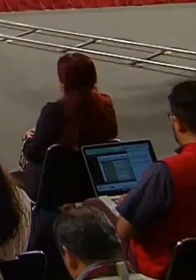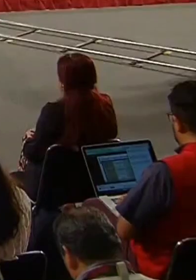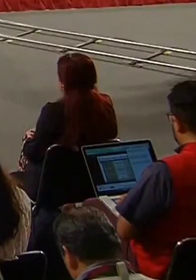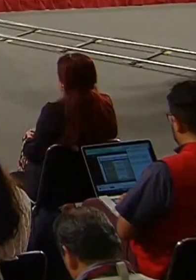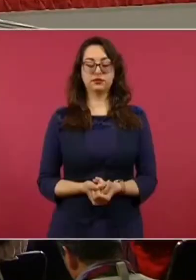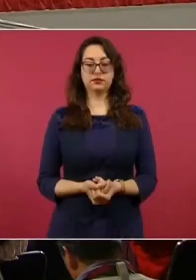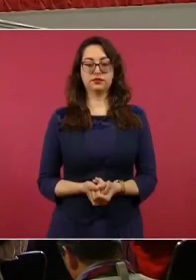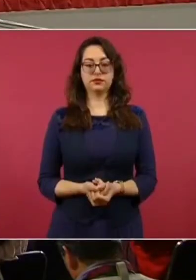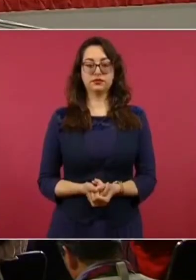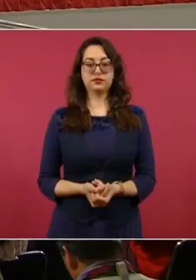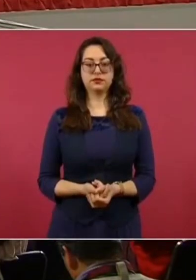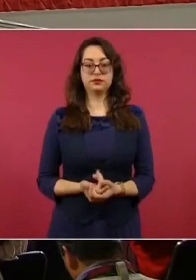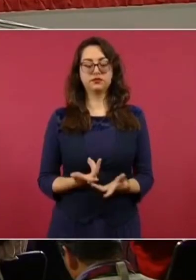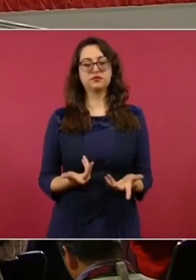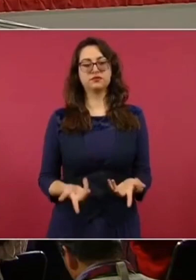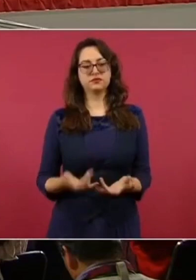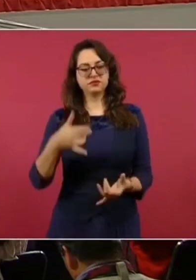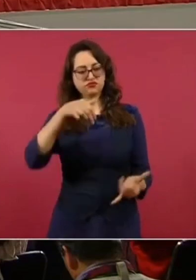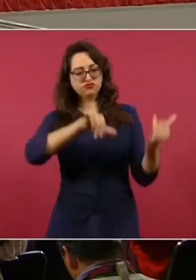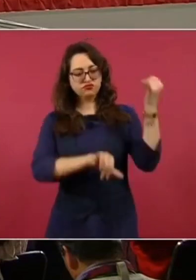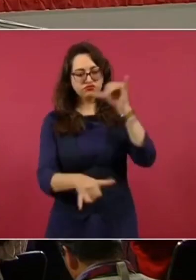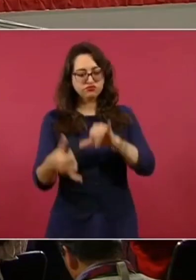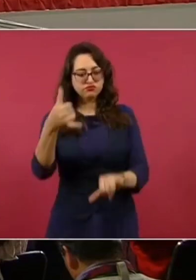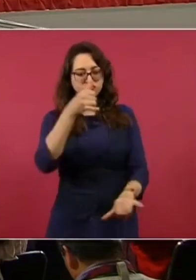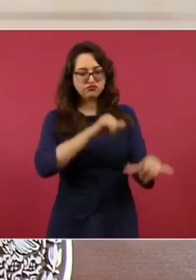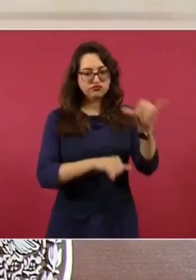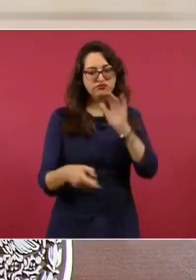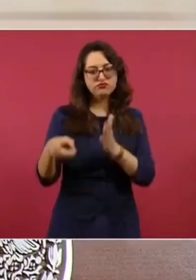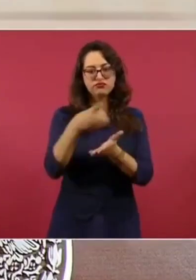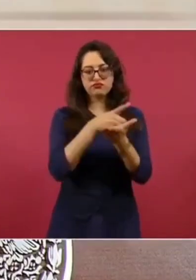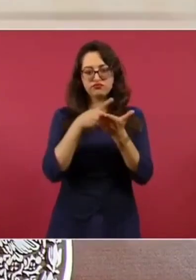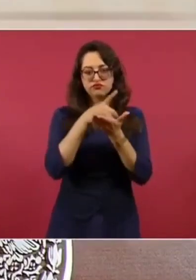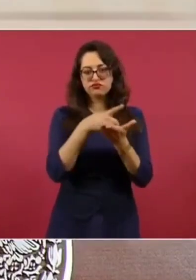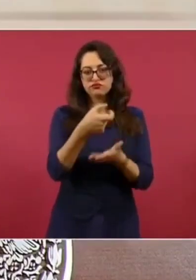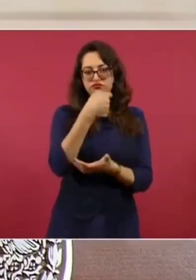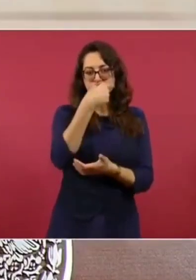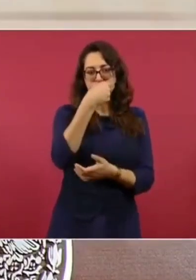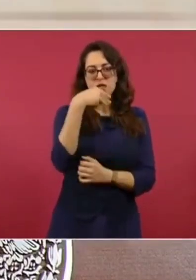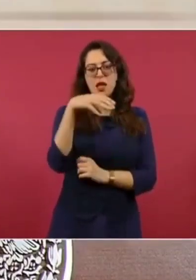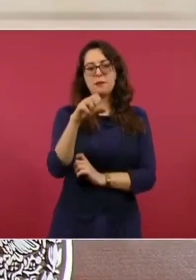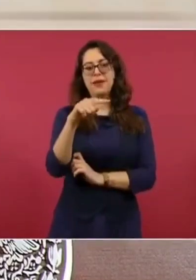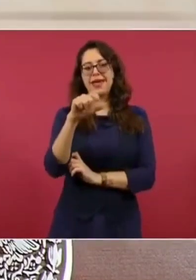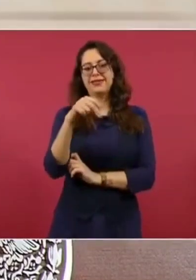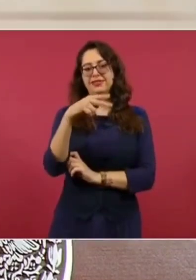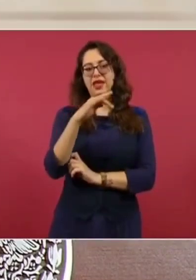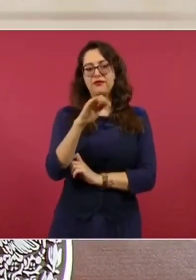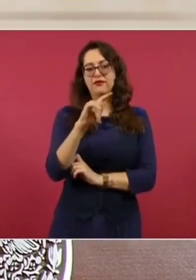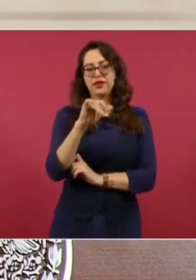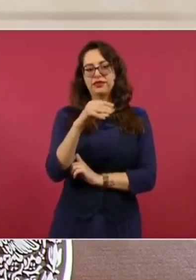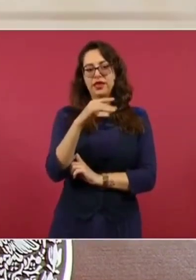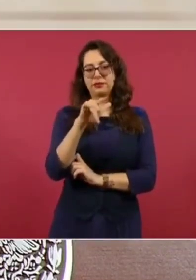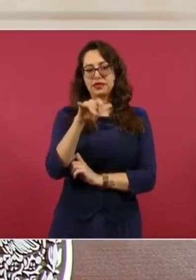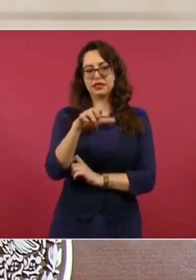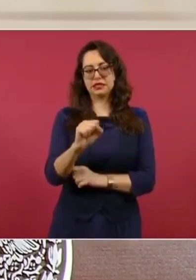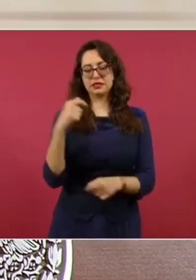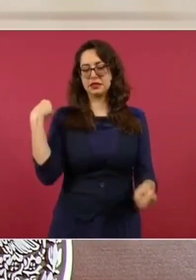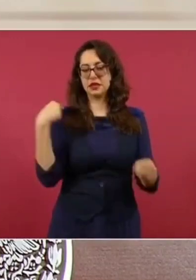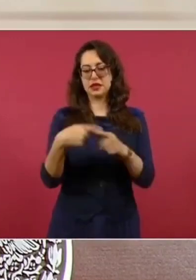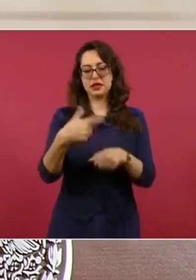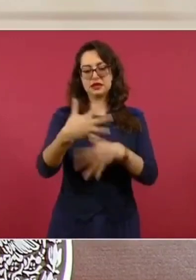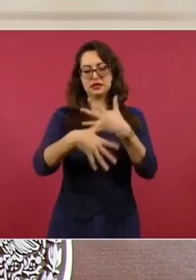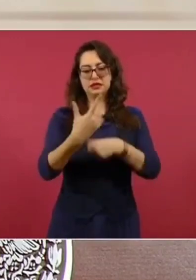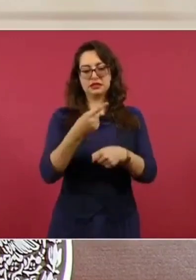aseguramiento de Laboratorios clandestinos de metanfetamina del primero al quince de mayo se han asegurado 54 laboratorios